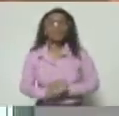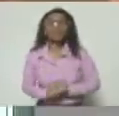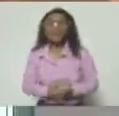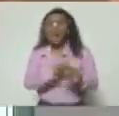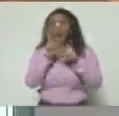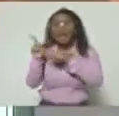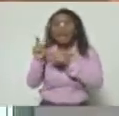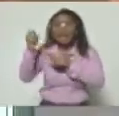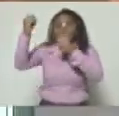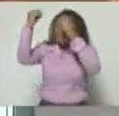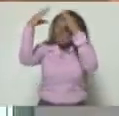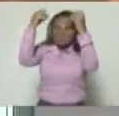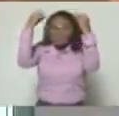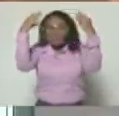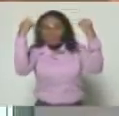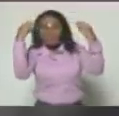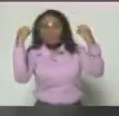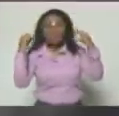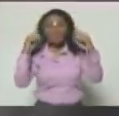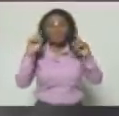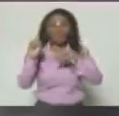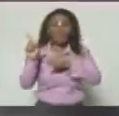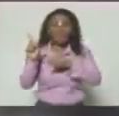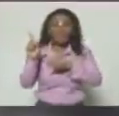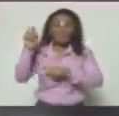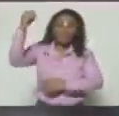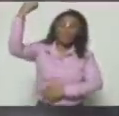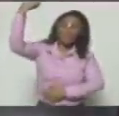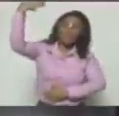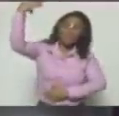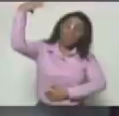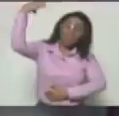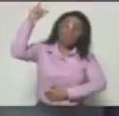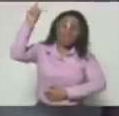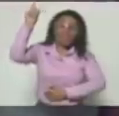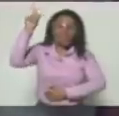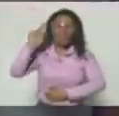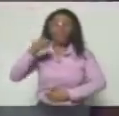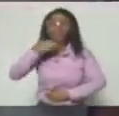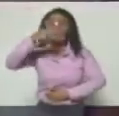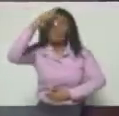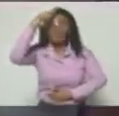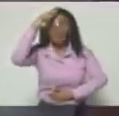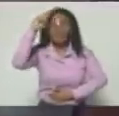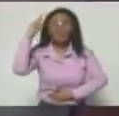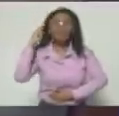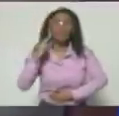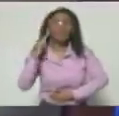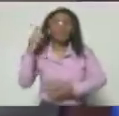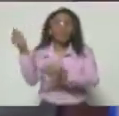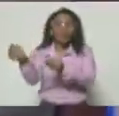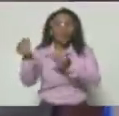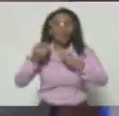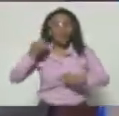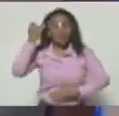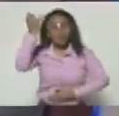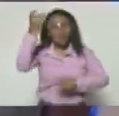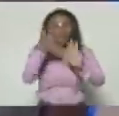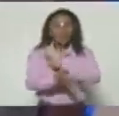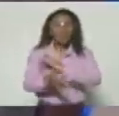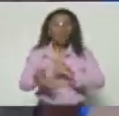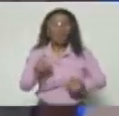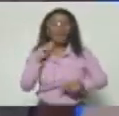esas luces, con esa luminaria que nuestro padre Bolívar nos dejó, en la